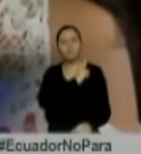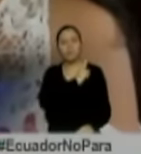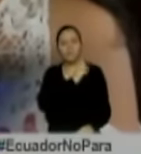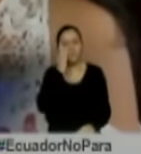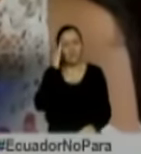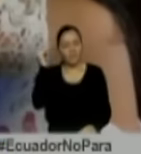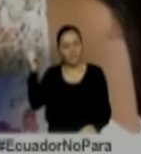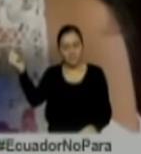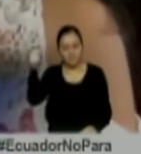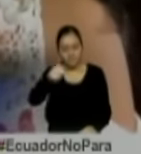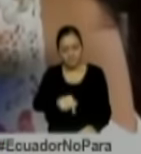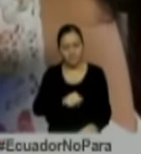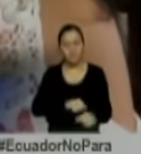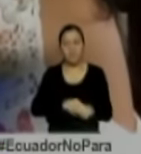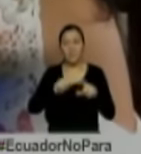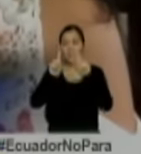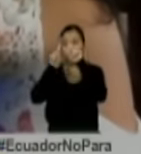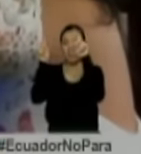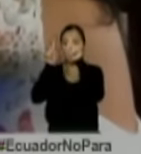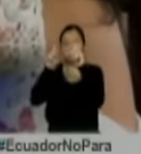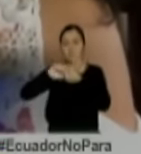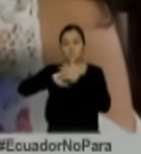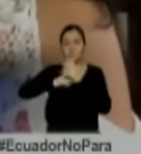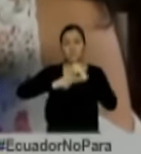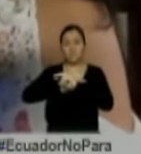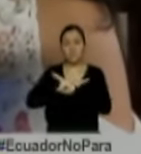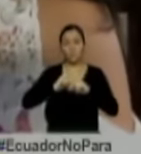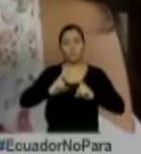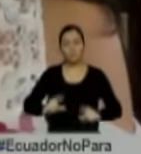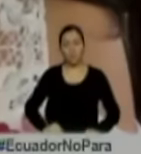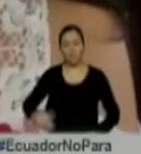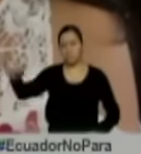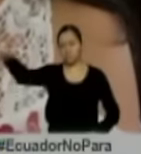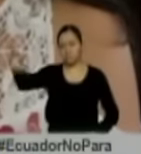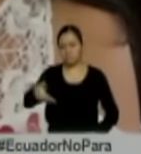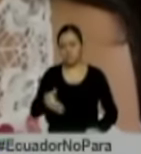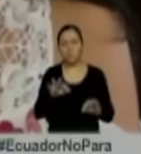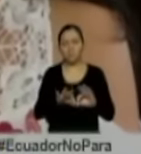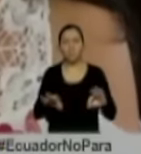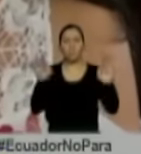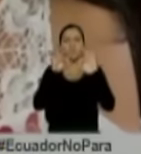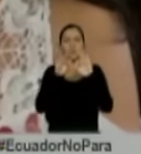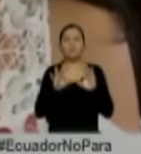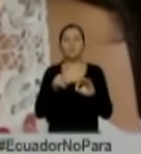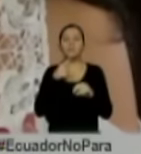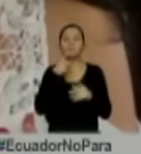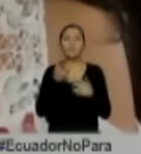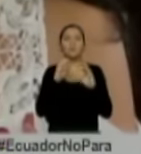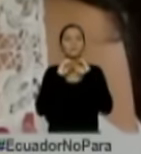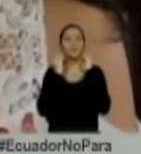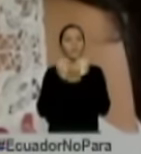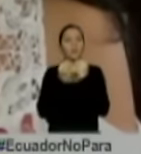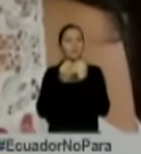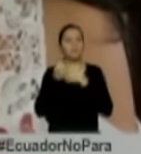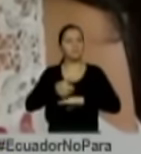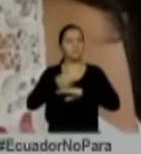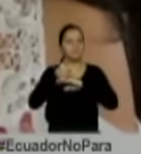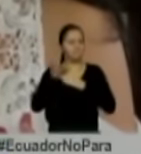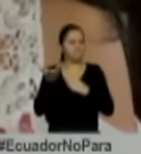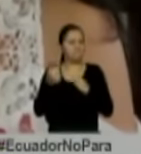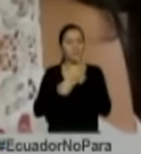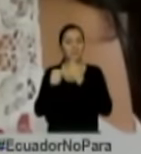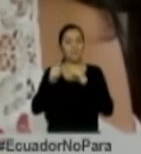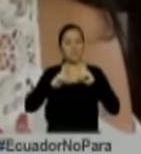Empresas de Medicina Prepagada, todas las empresas de seguro, y fundamental también han sido escuchados los organismos rectores, como Ministerio de